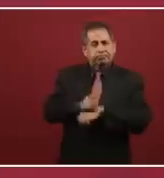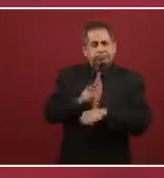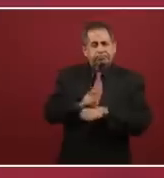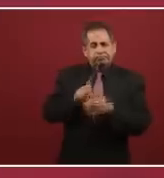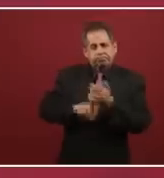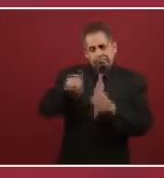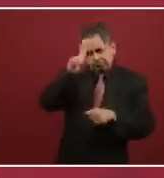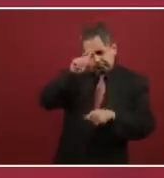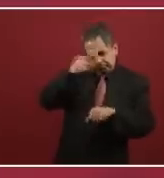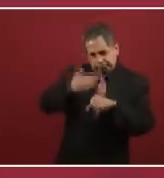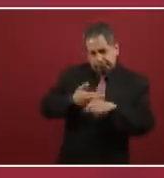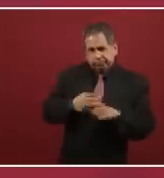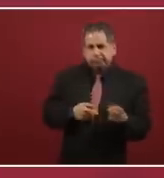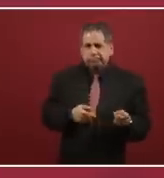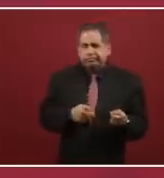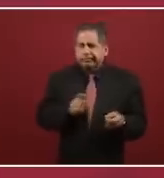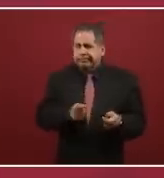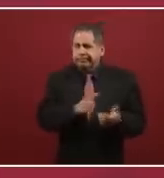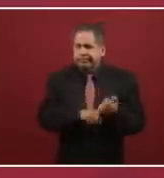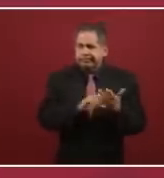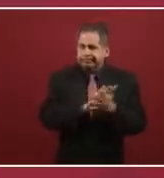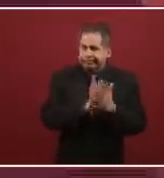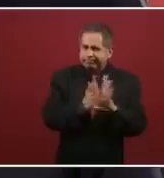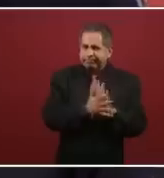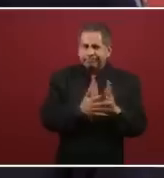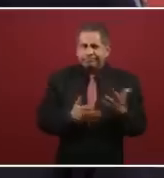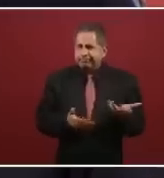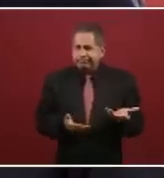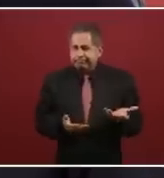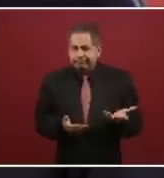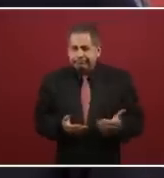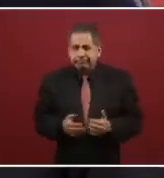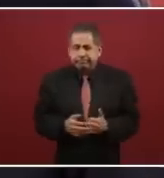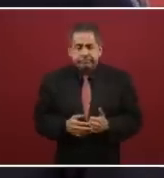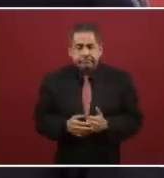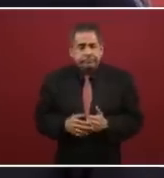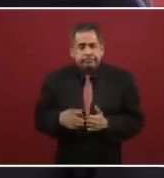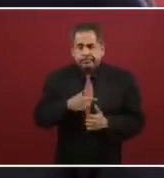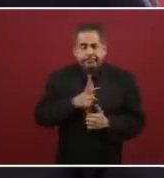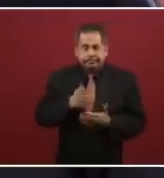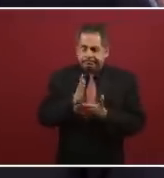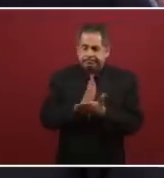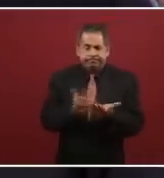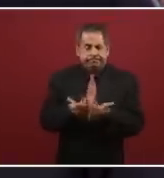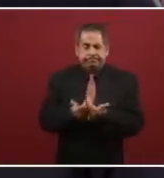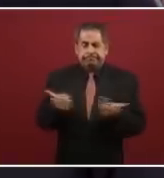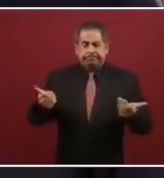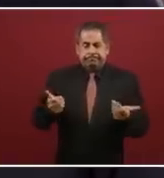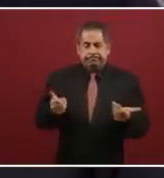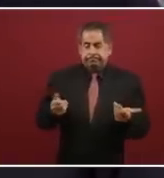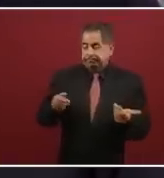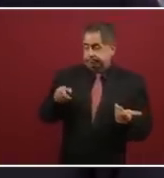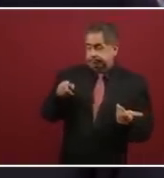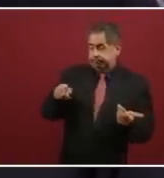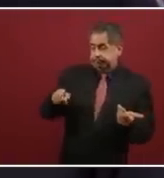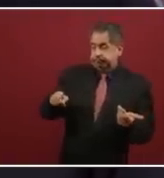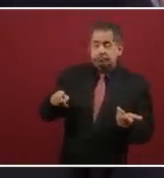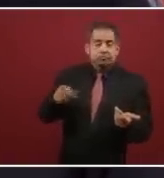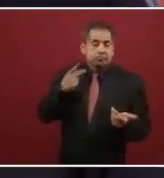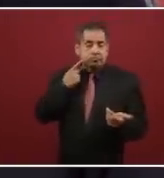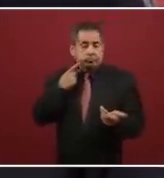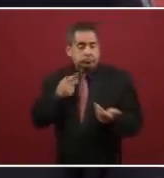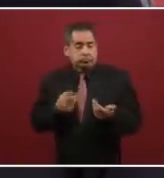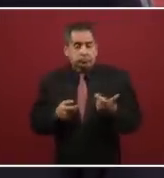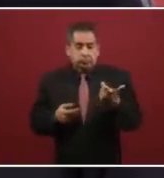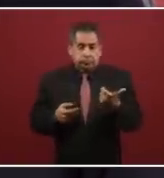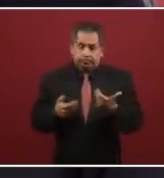Entonces, eso es un contubernio. O sea, tiene que separarse el poder político del poder